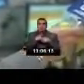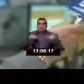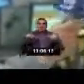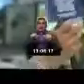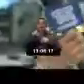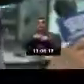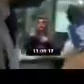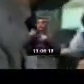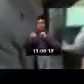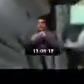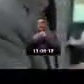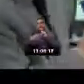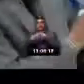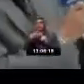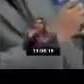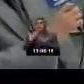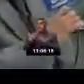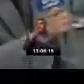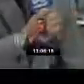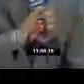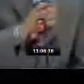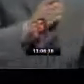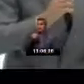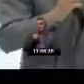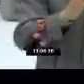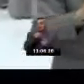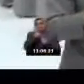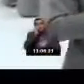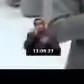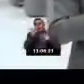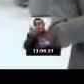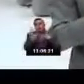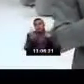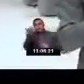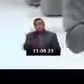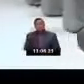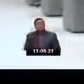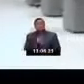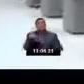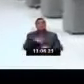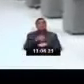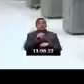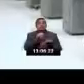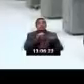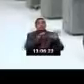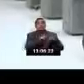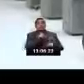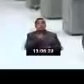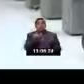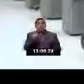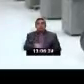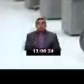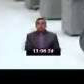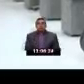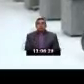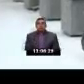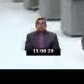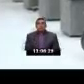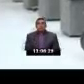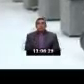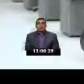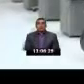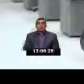en línea. Gracias, señor director, quiero agradecerle su gentileza, usted siempre tan amable. Bueno, ha estado con nosotros el director del Servicio Integrado de Seguridad EQ911,